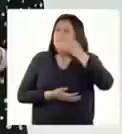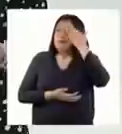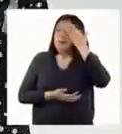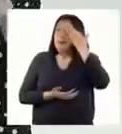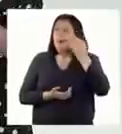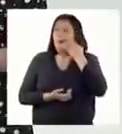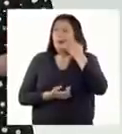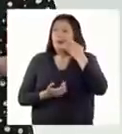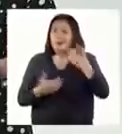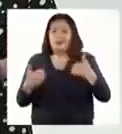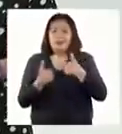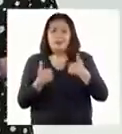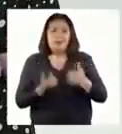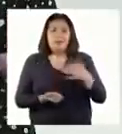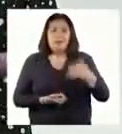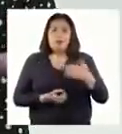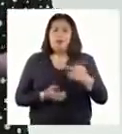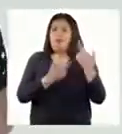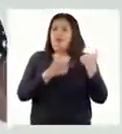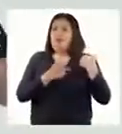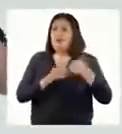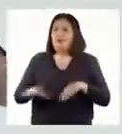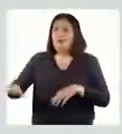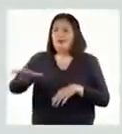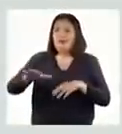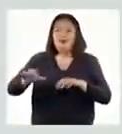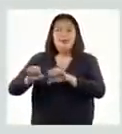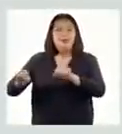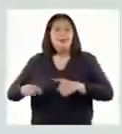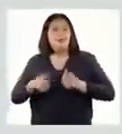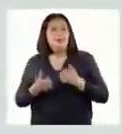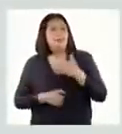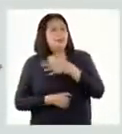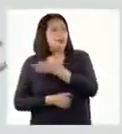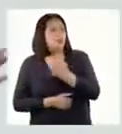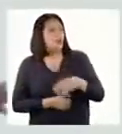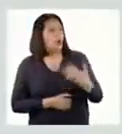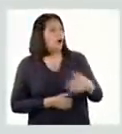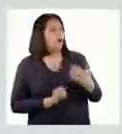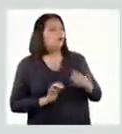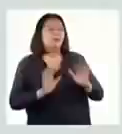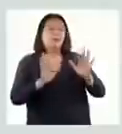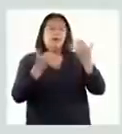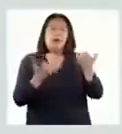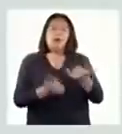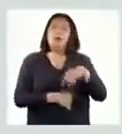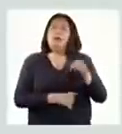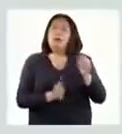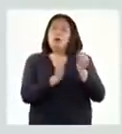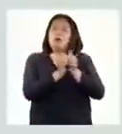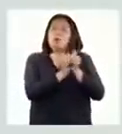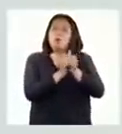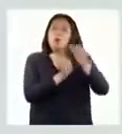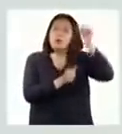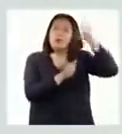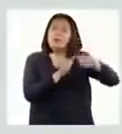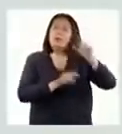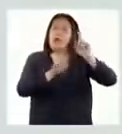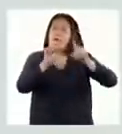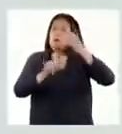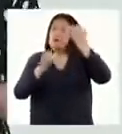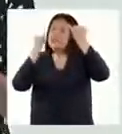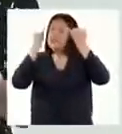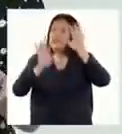mejor a los animales y su función en los ecosistemas. ¡Qué actividad tan genial la del día de hoy! Repasemos juntos algunos conceptos e